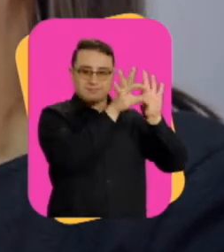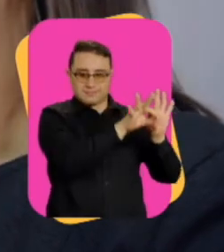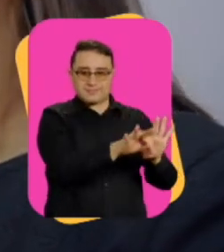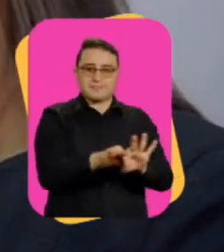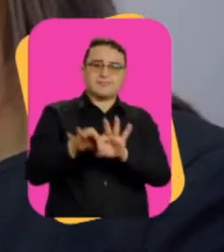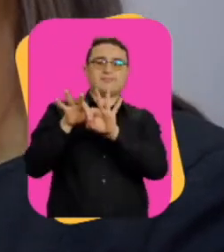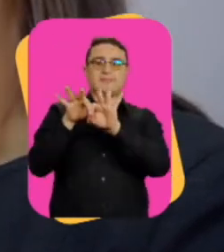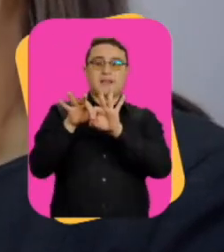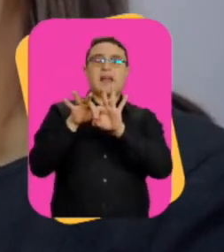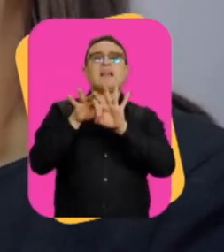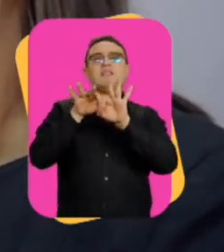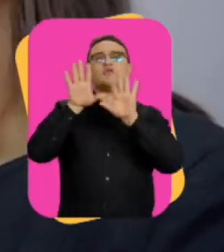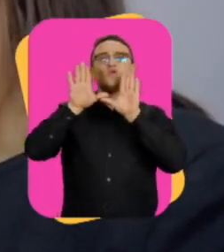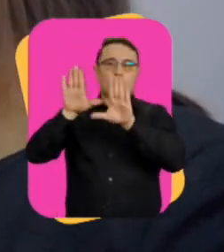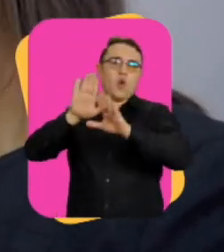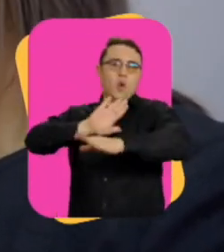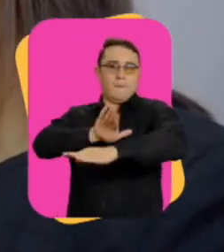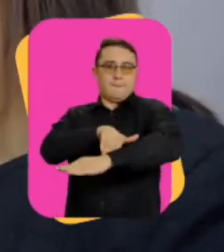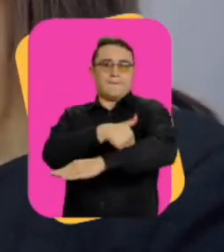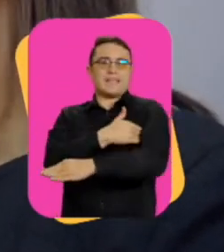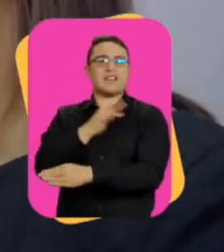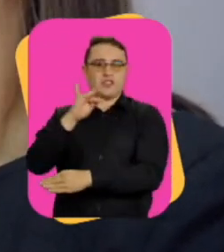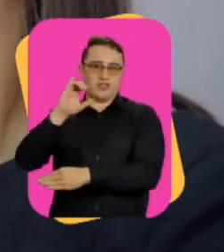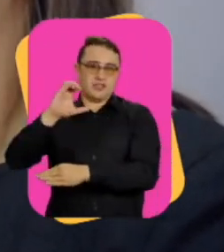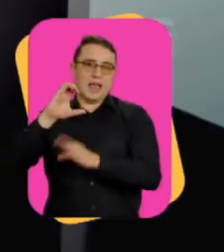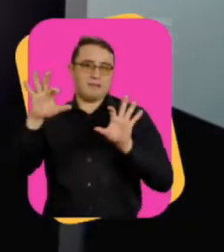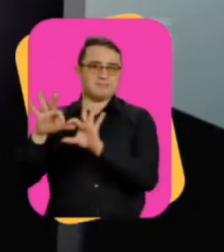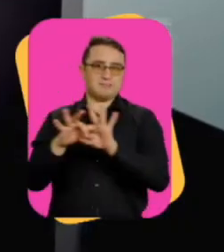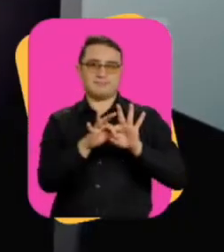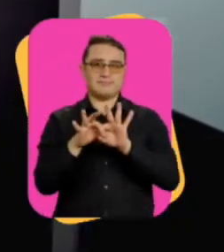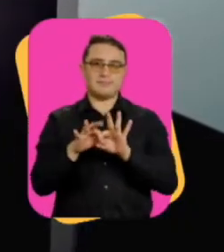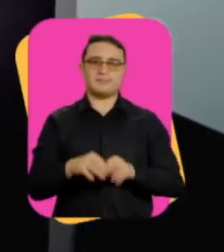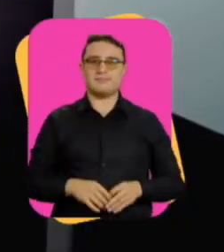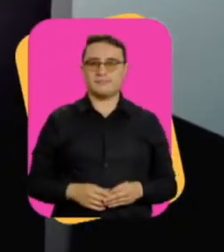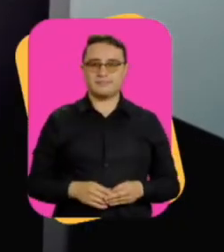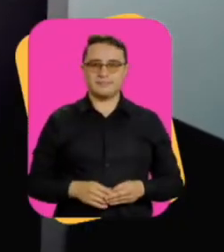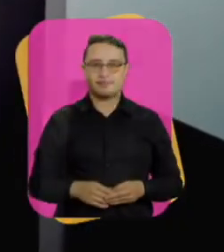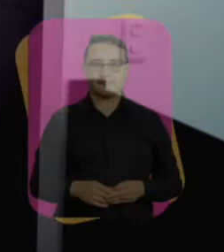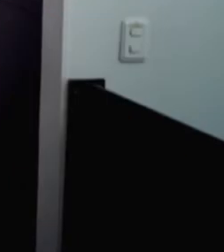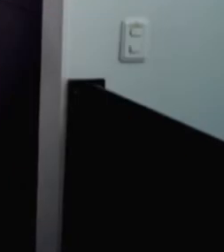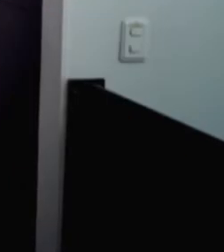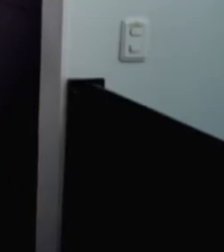línea con lo que es el sector de las tecnologías de las comunicaciones.